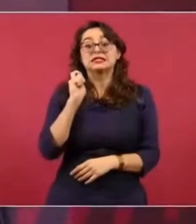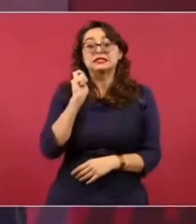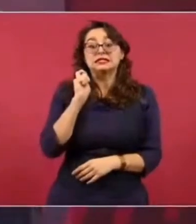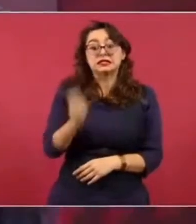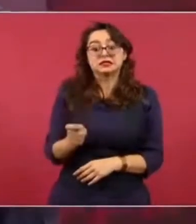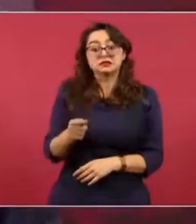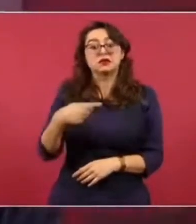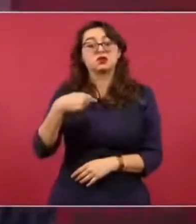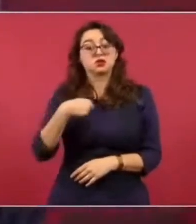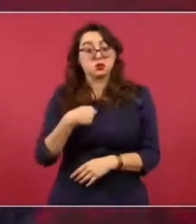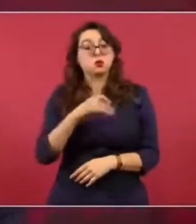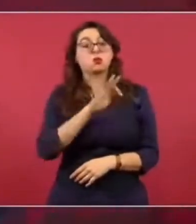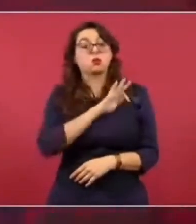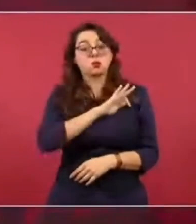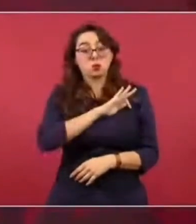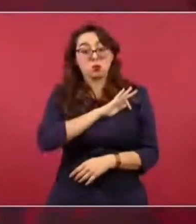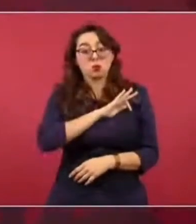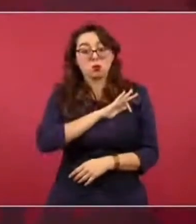contratar